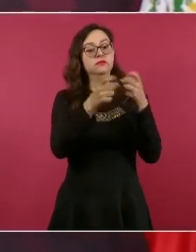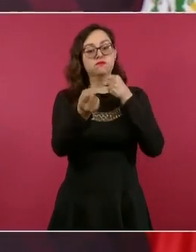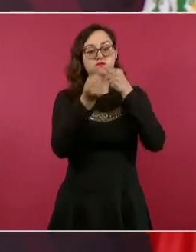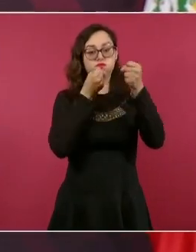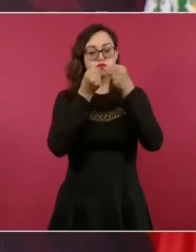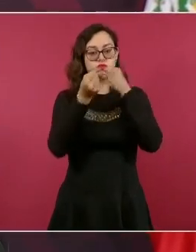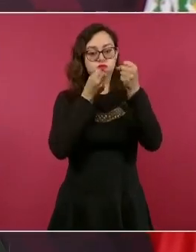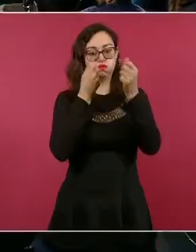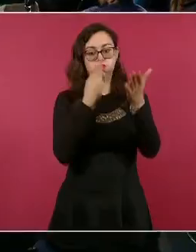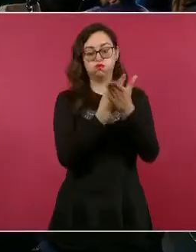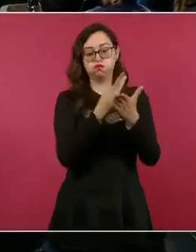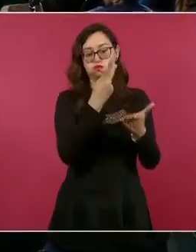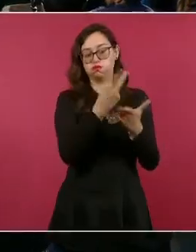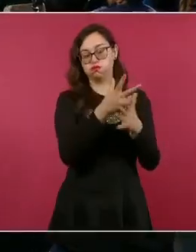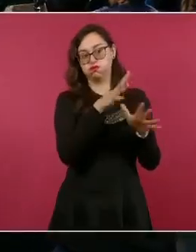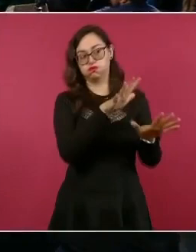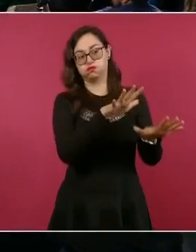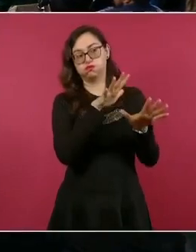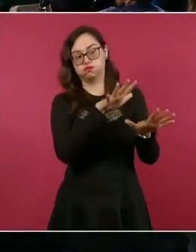premio Nobel